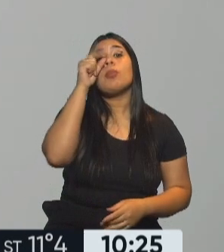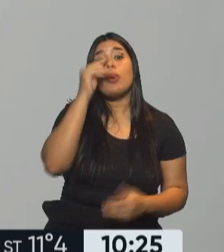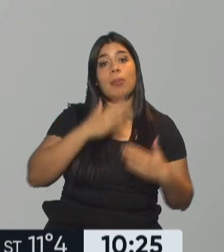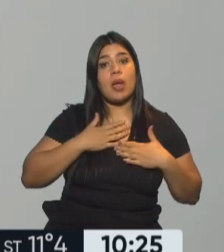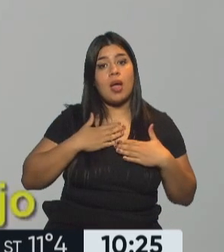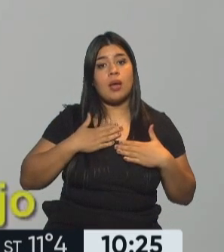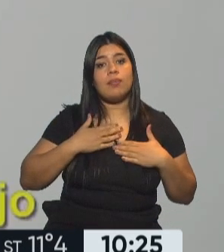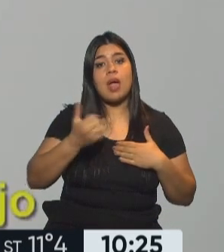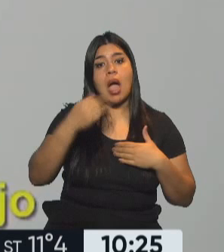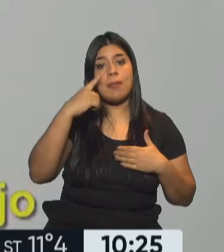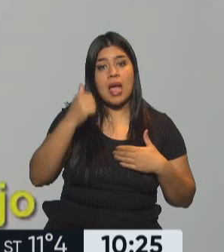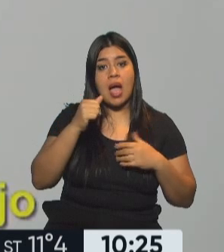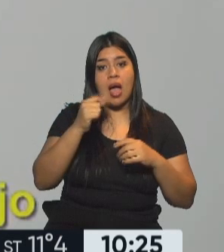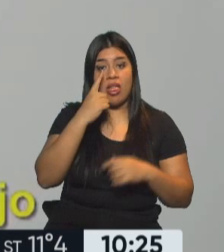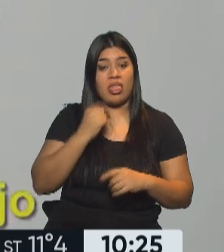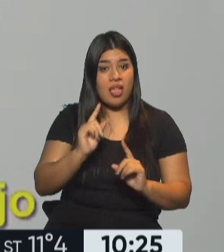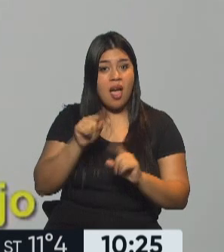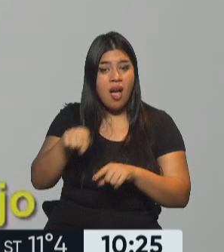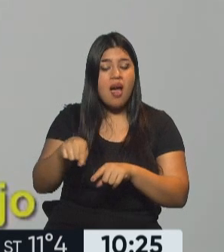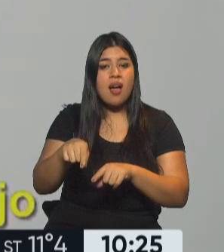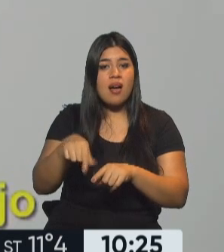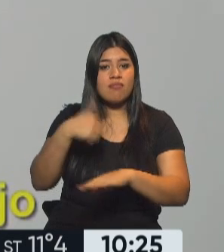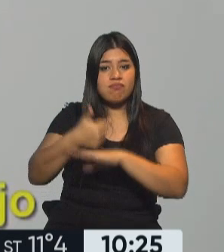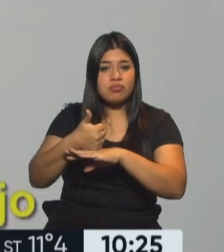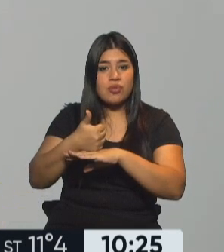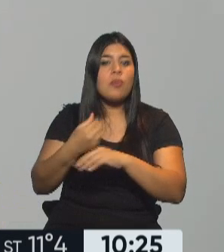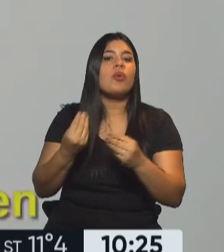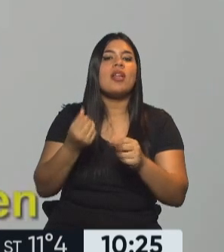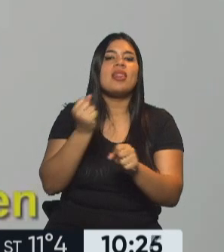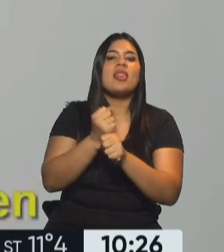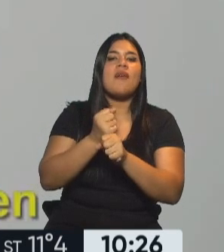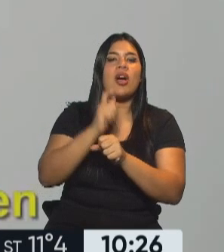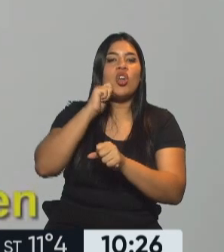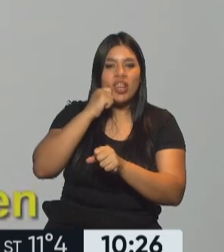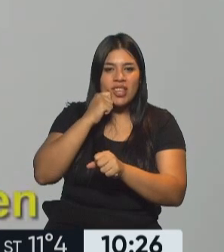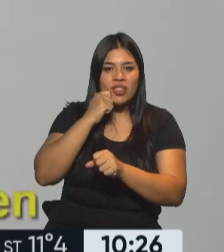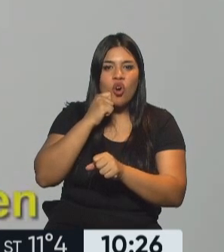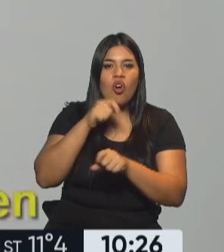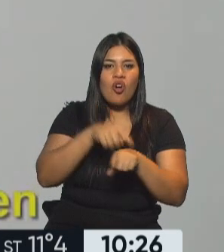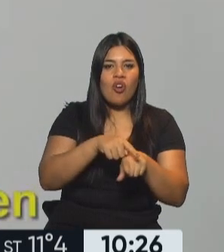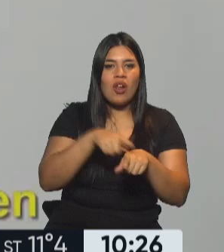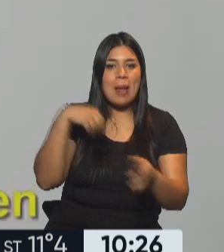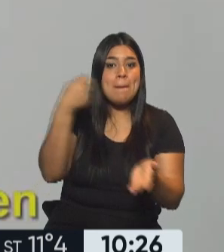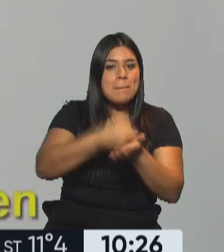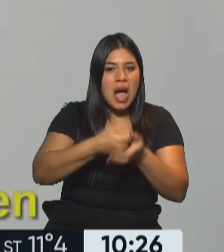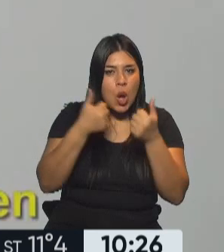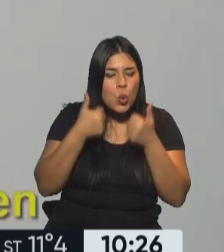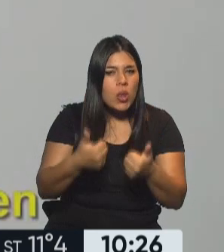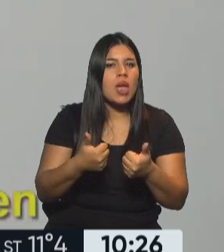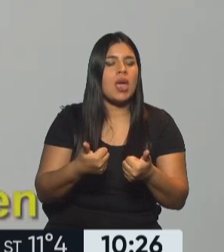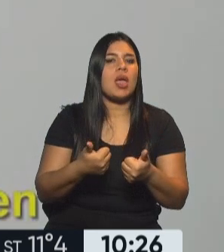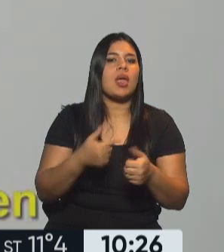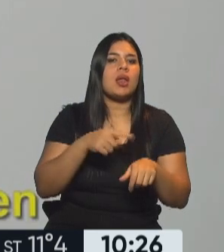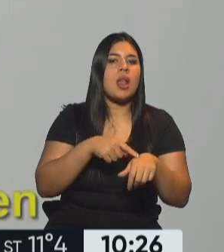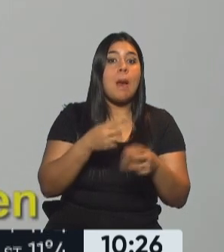día porque era la primera vez que tenía un trabajo lindo, como la gente, un trabajo que le pagaban bien y que la